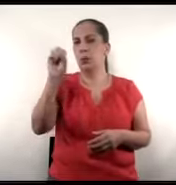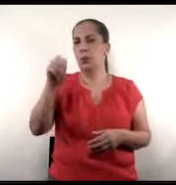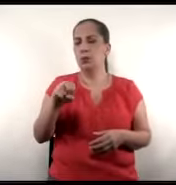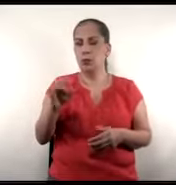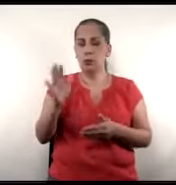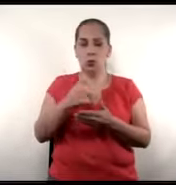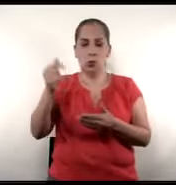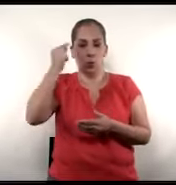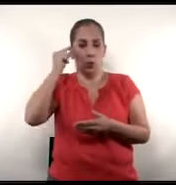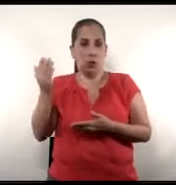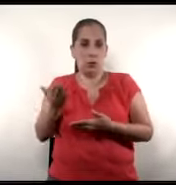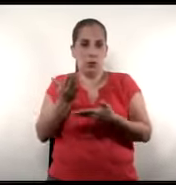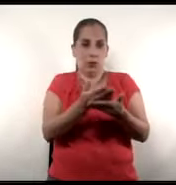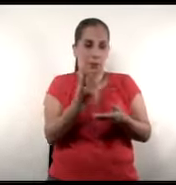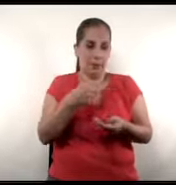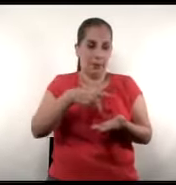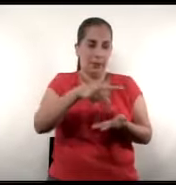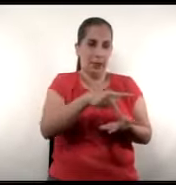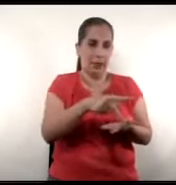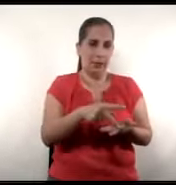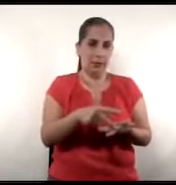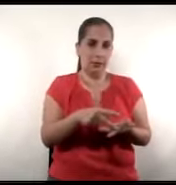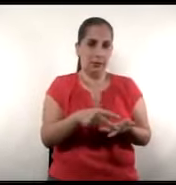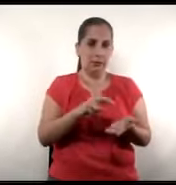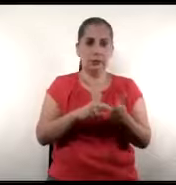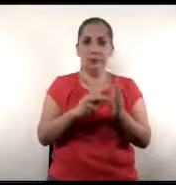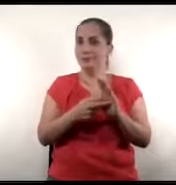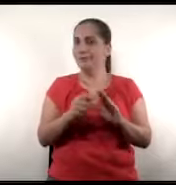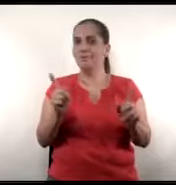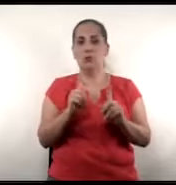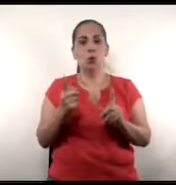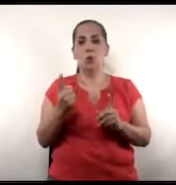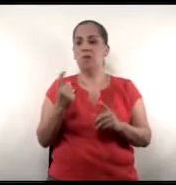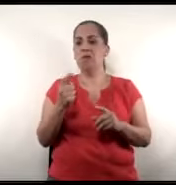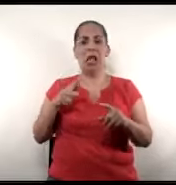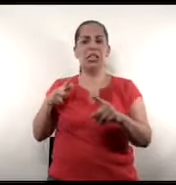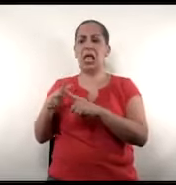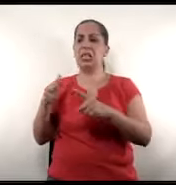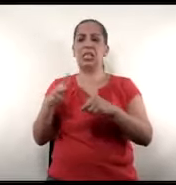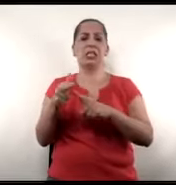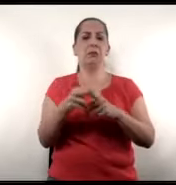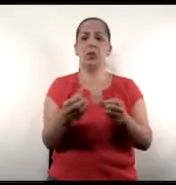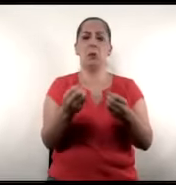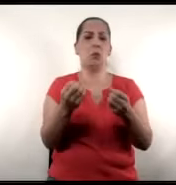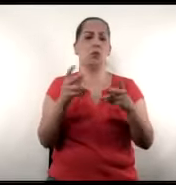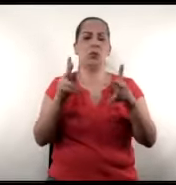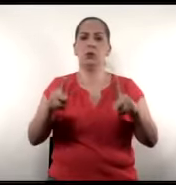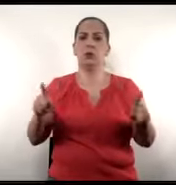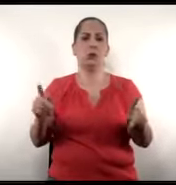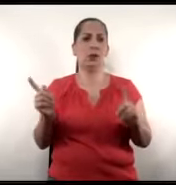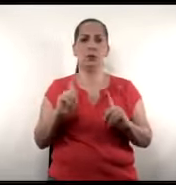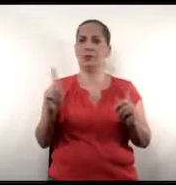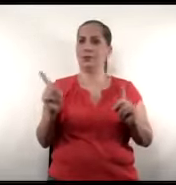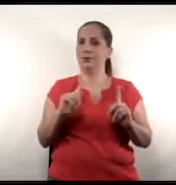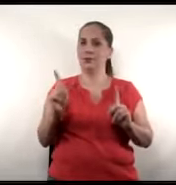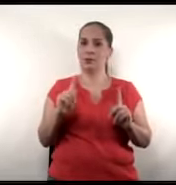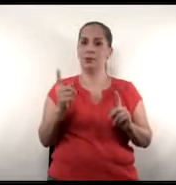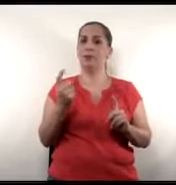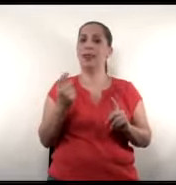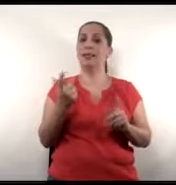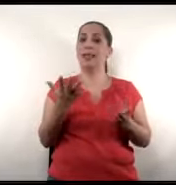destinan al pago de la planilla estatal. Uh-huh. Entonces, no hace falta despedir grandes cantidades de empleados. Lo que hace falta